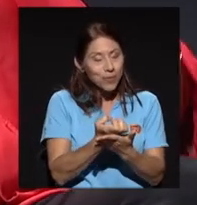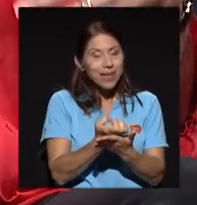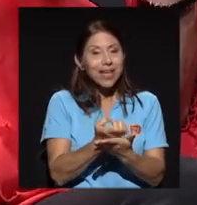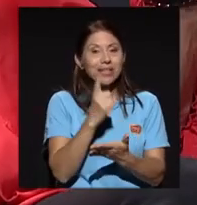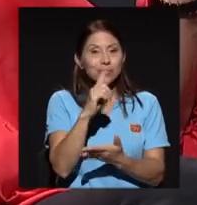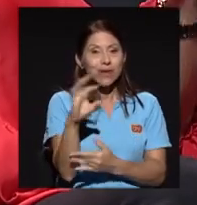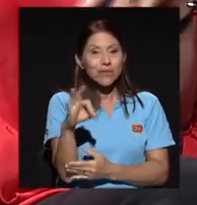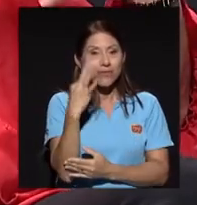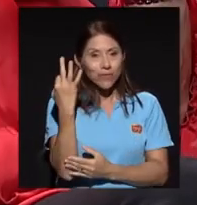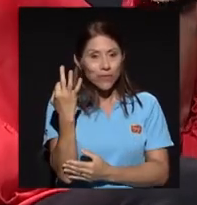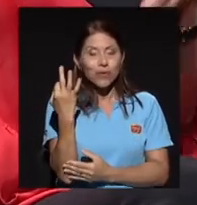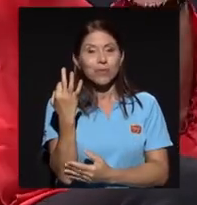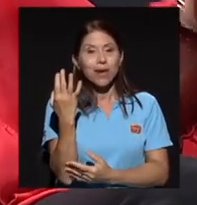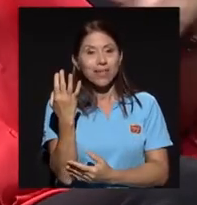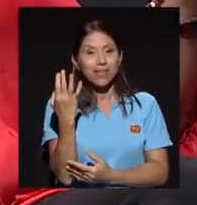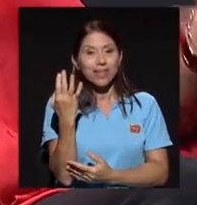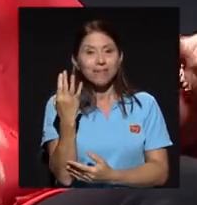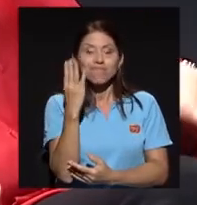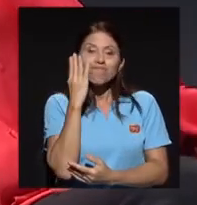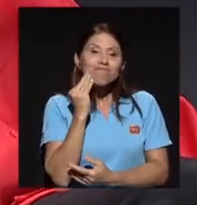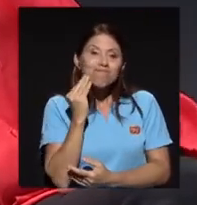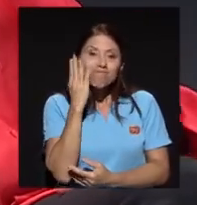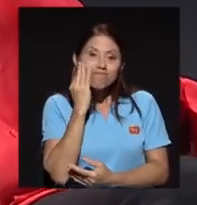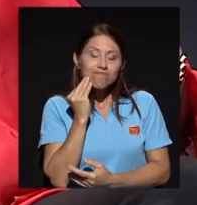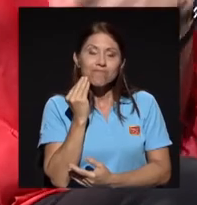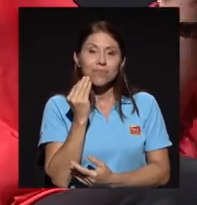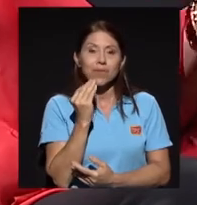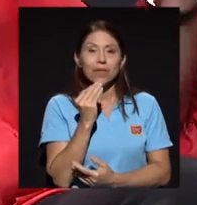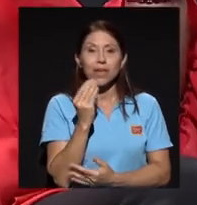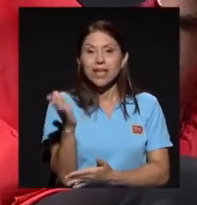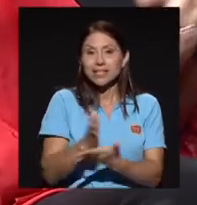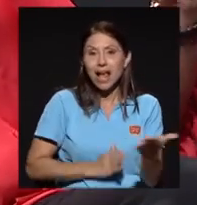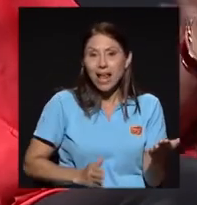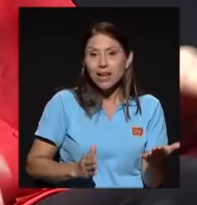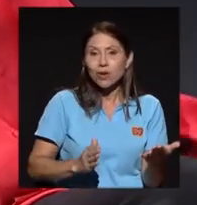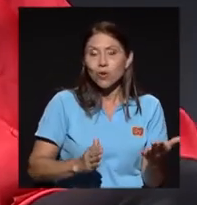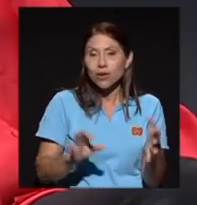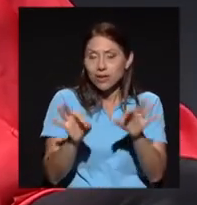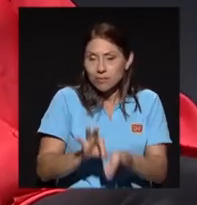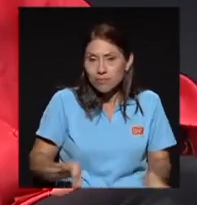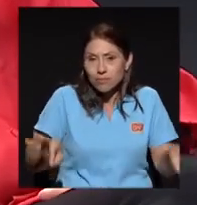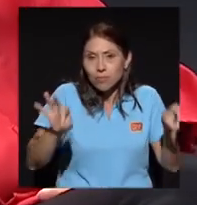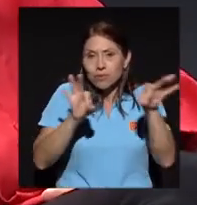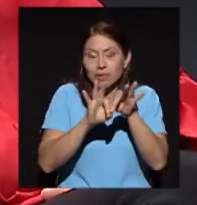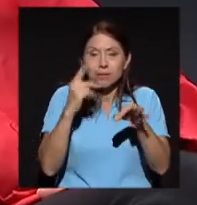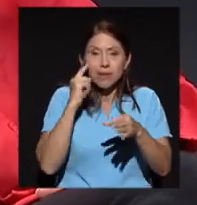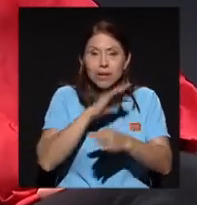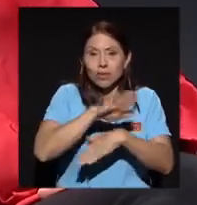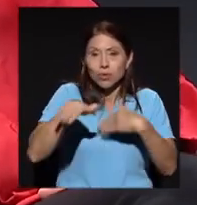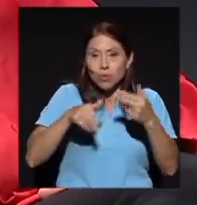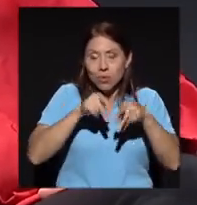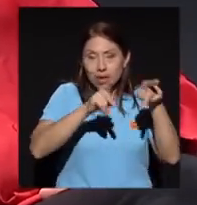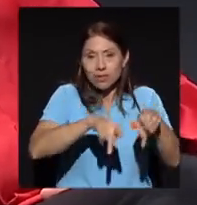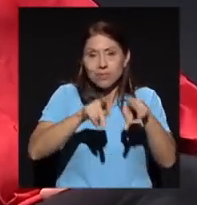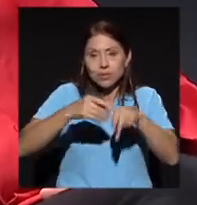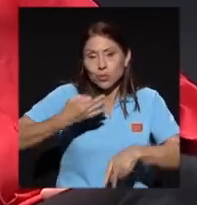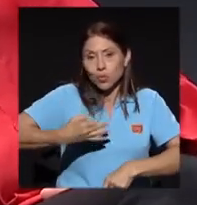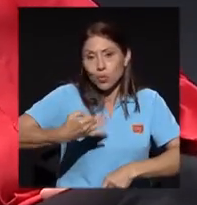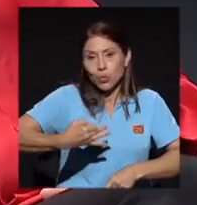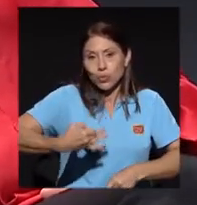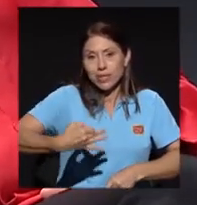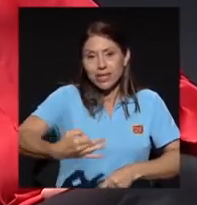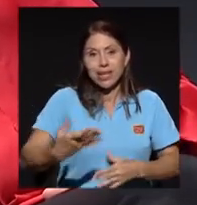Es una forma de vivencia, o es algo que nos atañe todos los días a todos. Entonces, para mí es